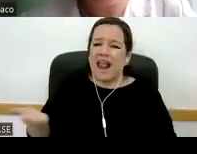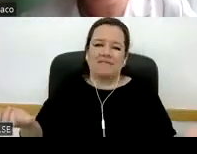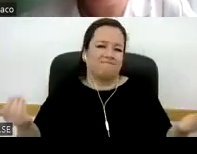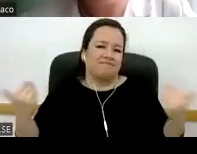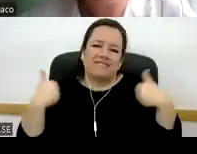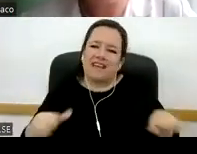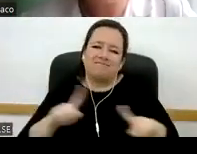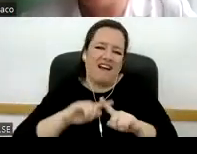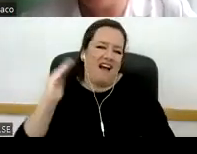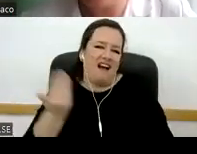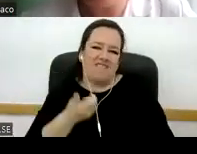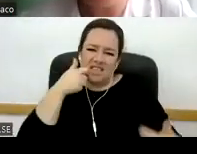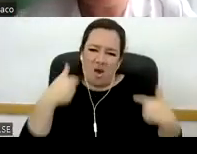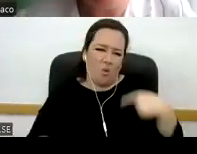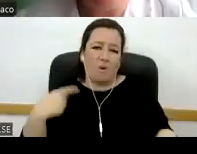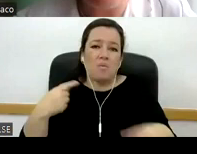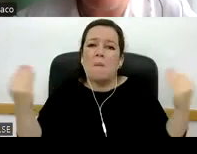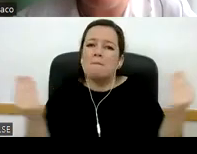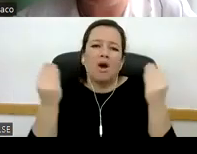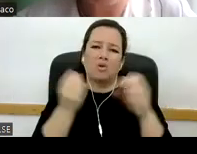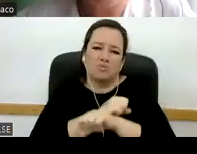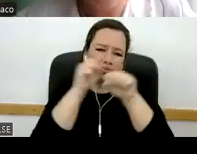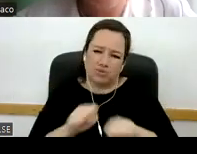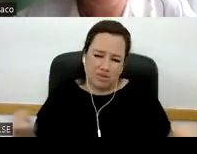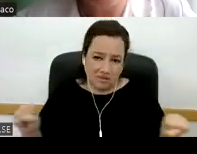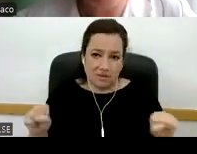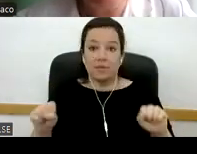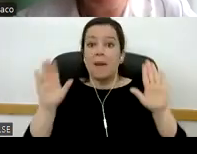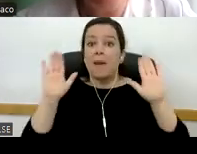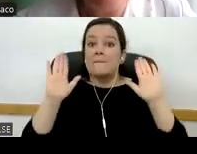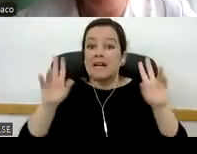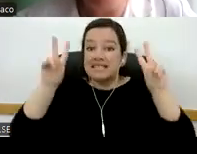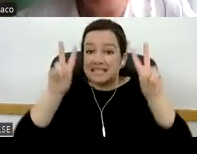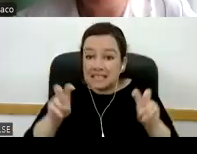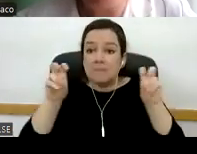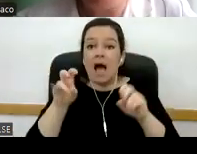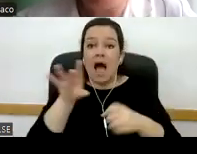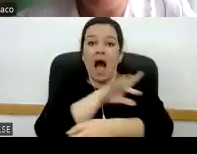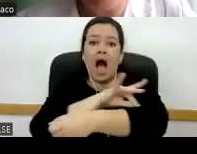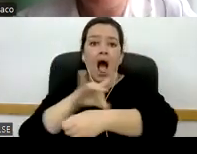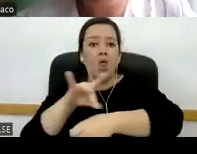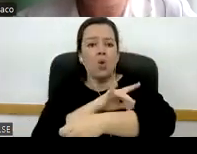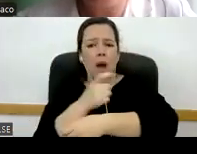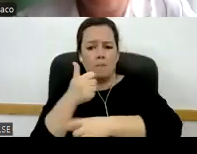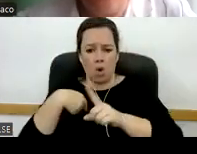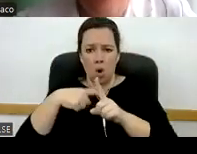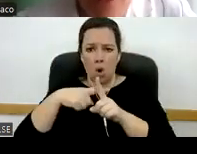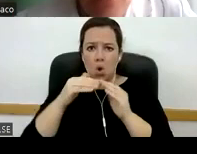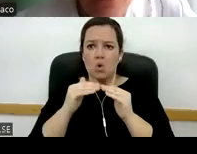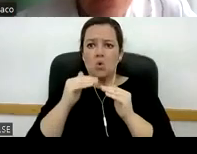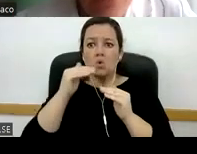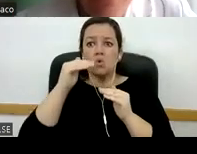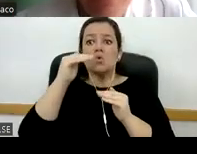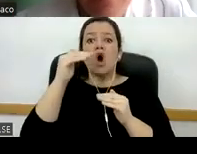ya está hecho en gran parte y no vamos a disminuir el riesgo cardiovascular tanto. Pero cuando empezamos con un azúcar un poquito más alta de la cuenta, un